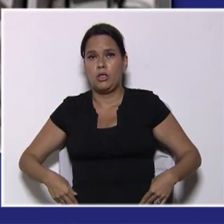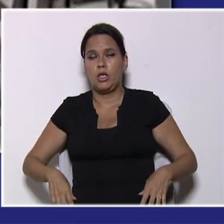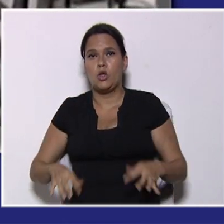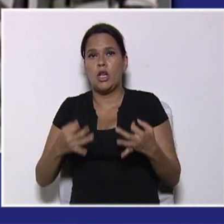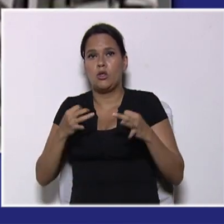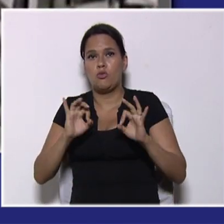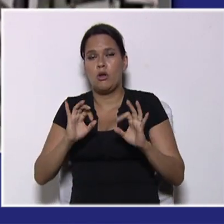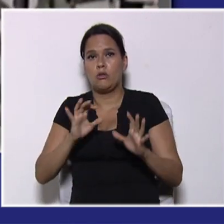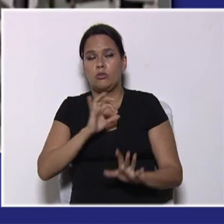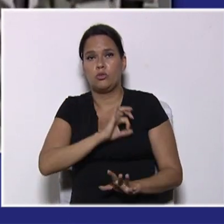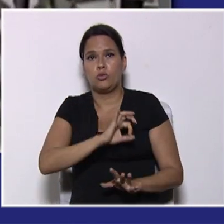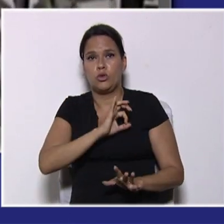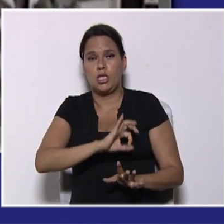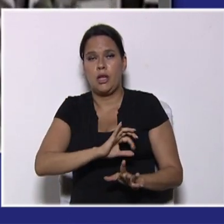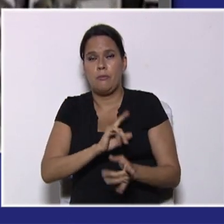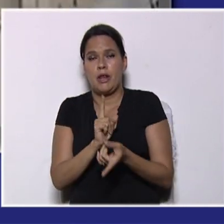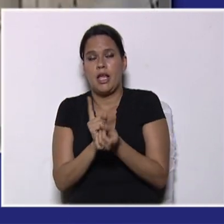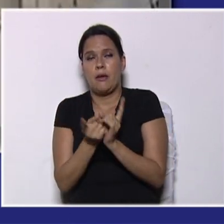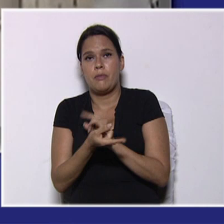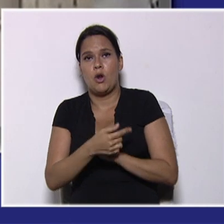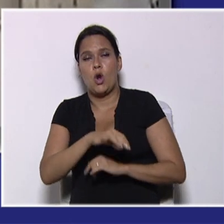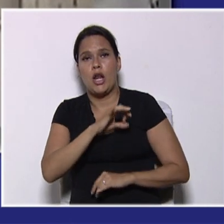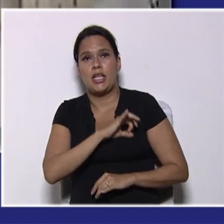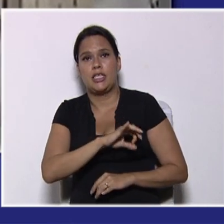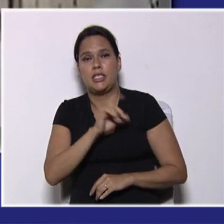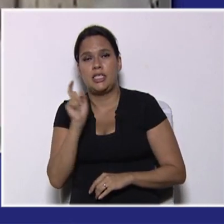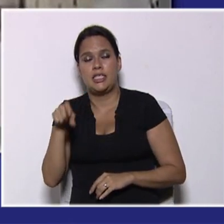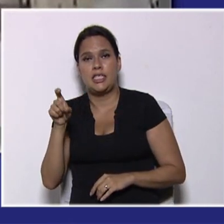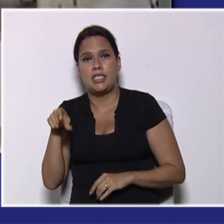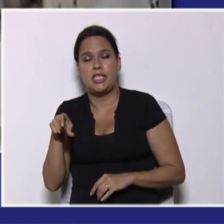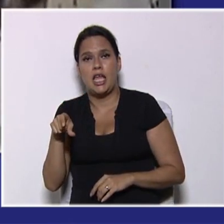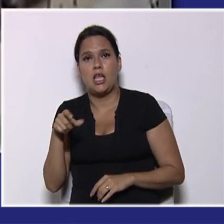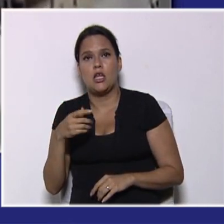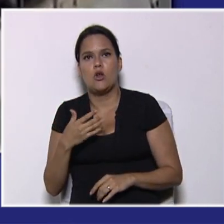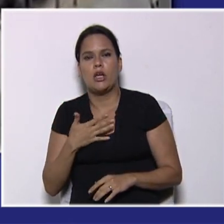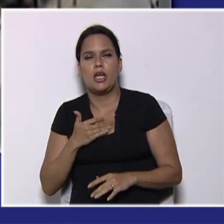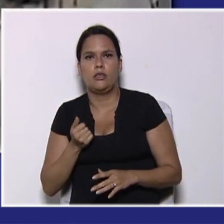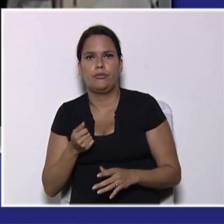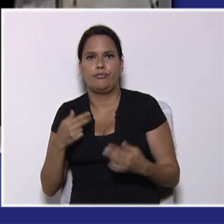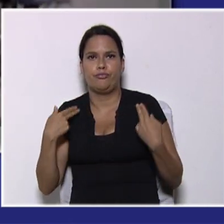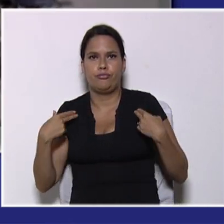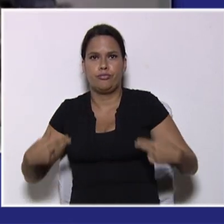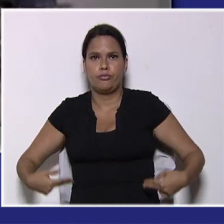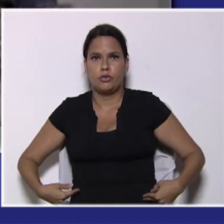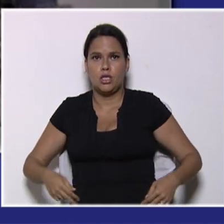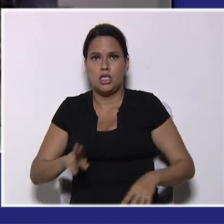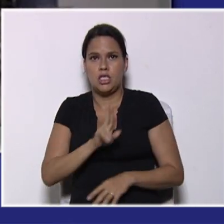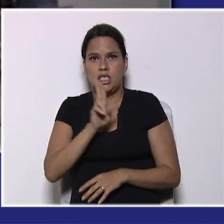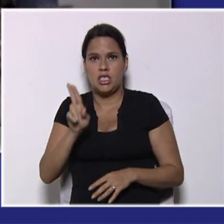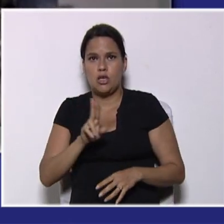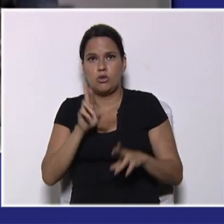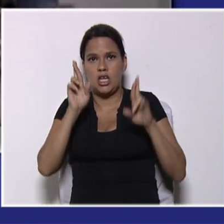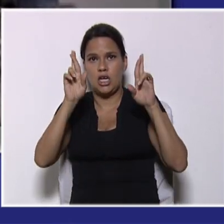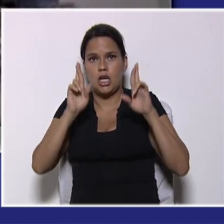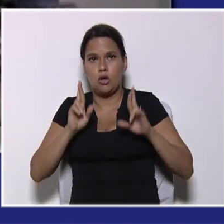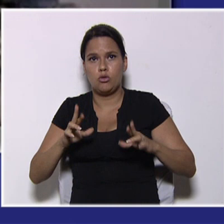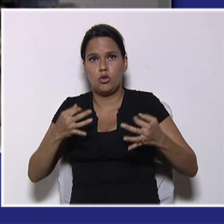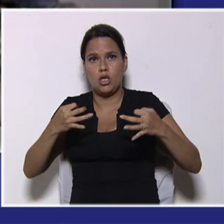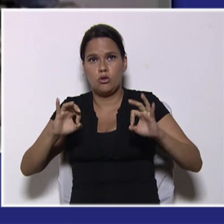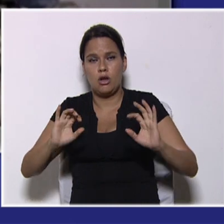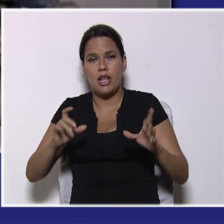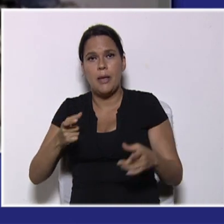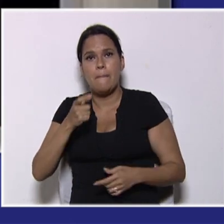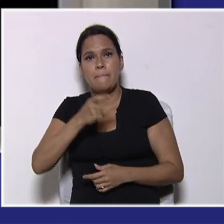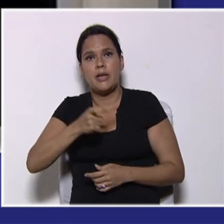para adaptarlo mejor a las necesidades y deseos humanos. En ese proceso se usan recursos naturales y personas que proveen